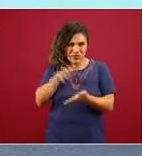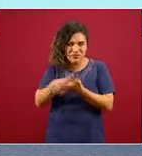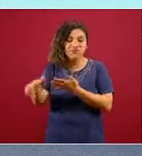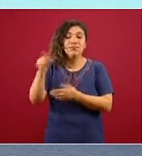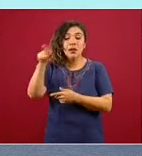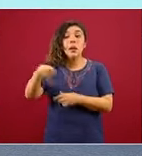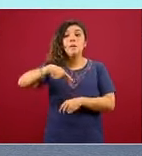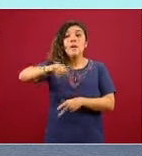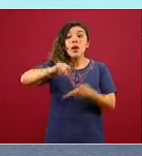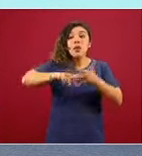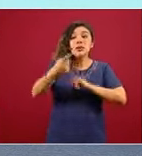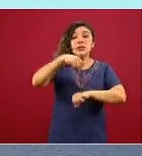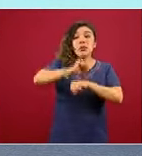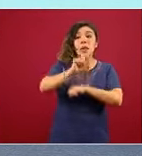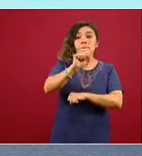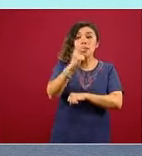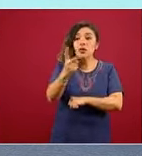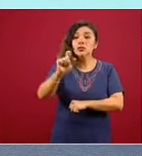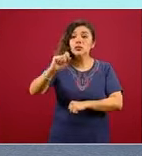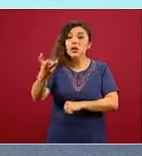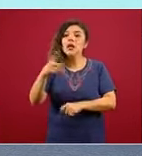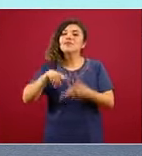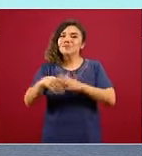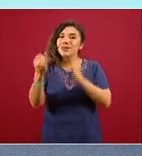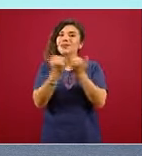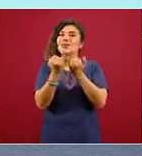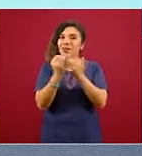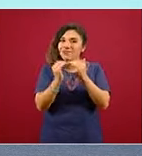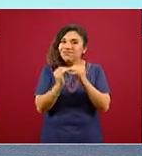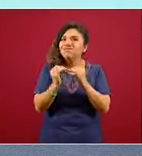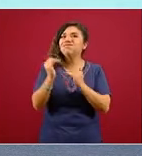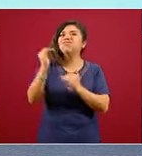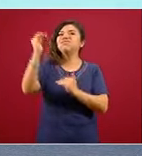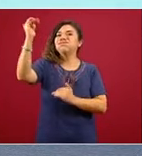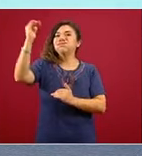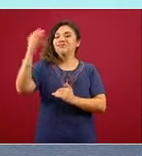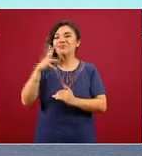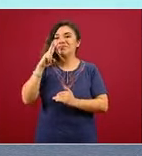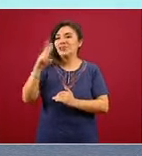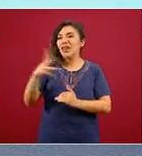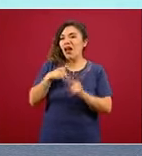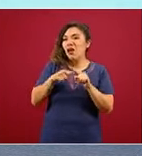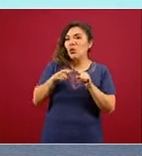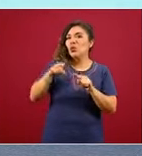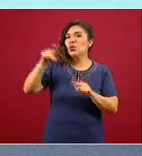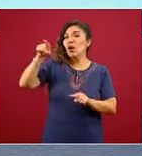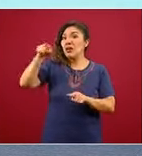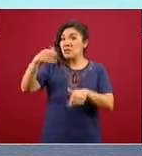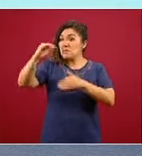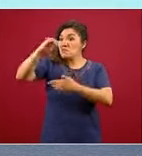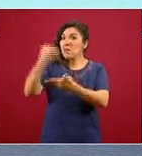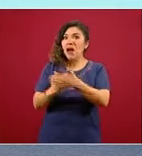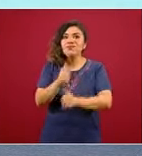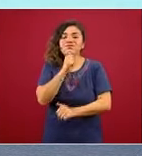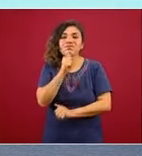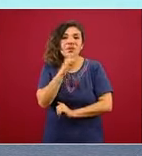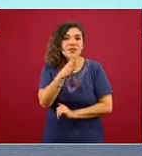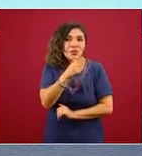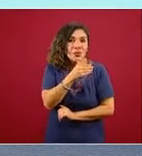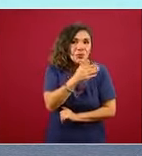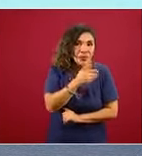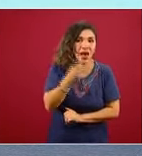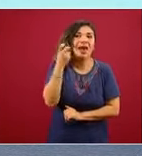semana 22 y 23 iniciaron con su tendencia ascendente y esta no ha disminuido, ¿no? Entonces